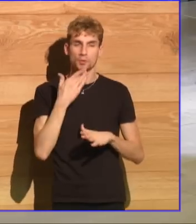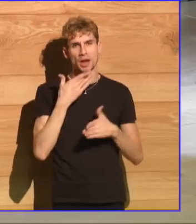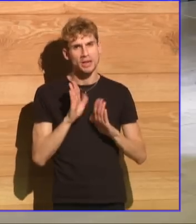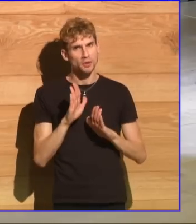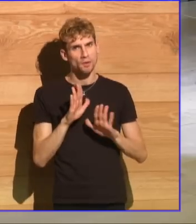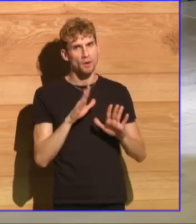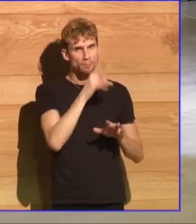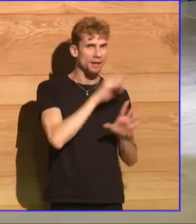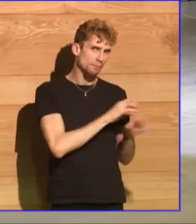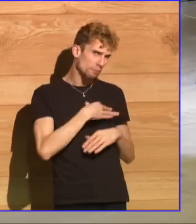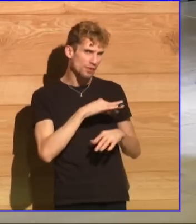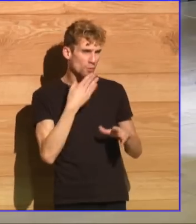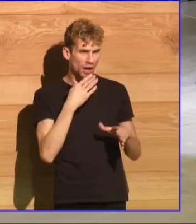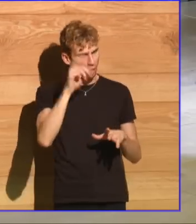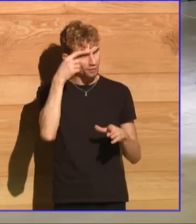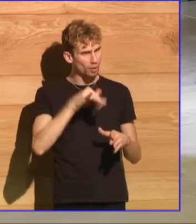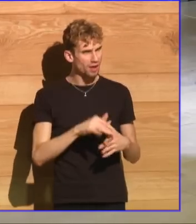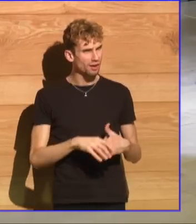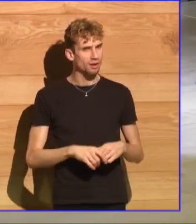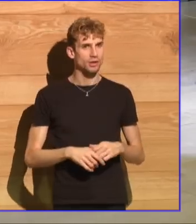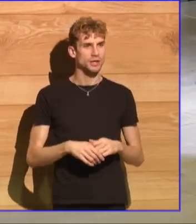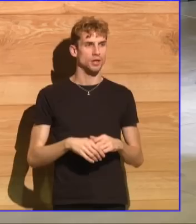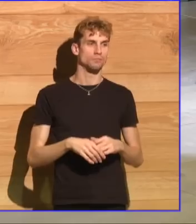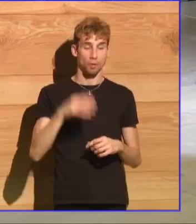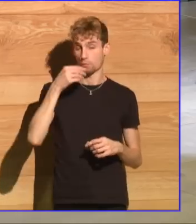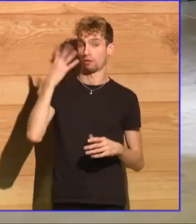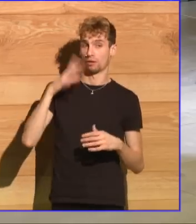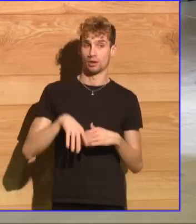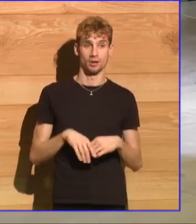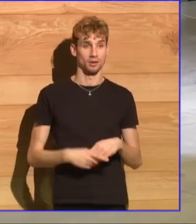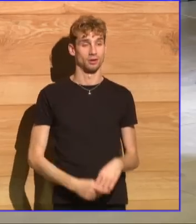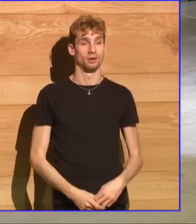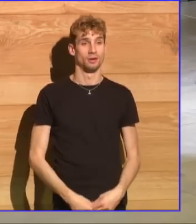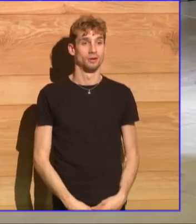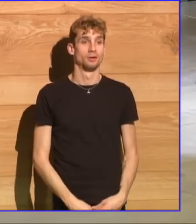adoptar al padre, ¿eso existe? ¿Ese concepto existe? O sea, tiene que ser el padre. Ojalá. Tiene que ser el